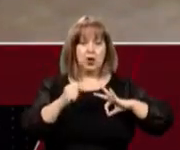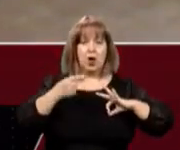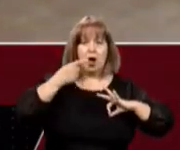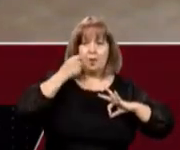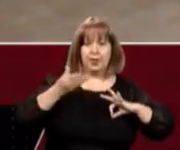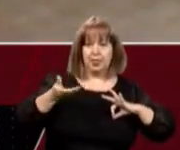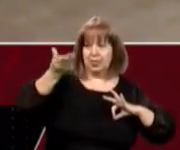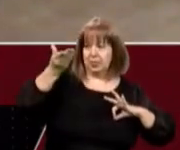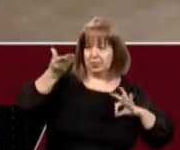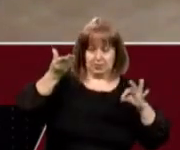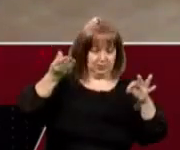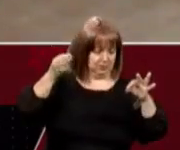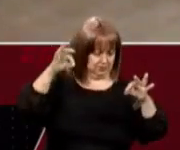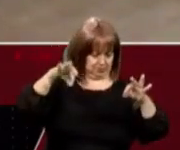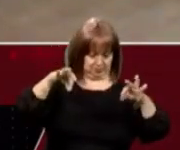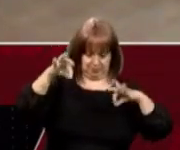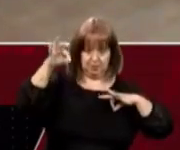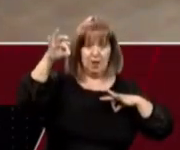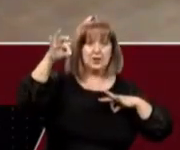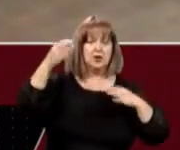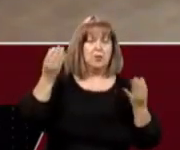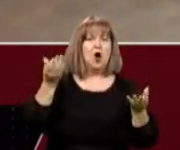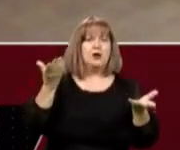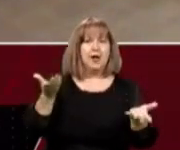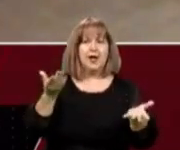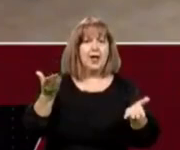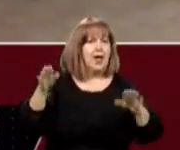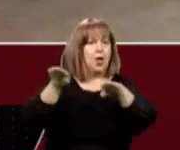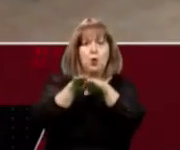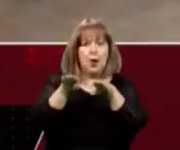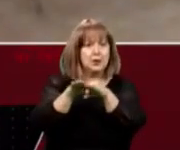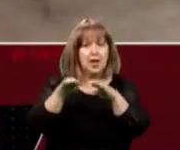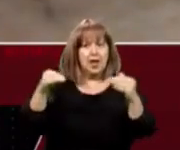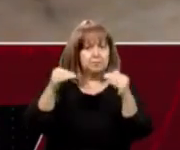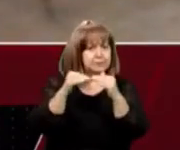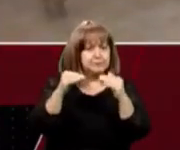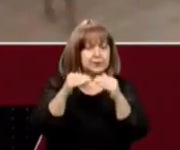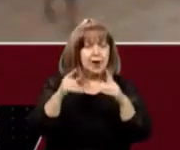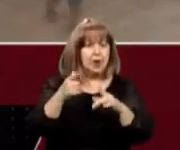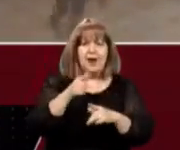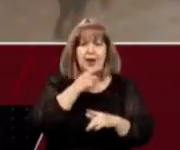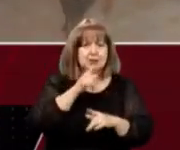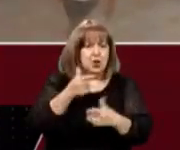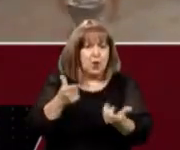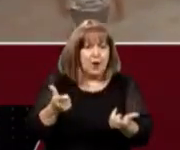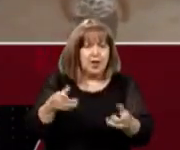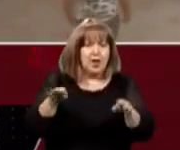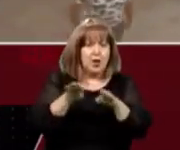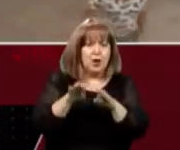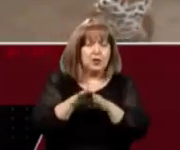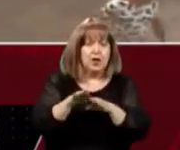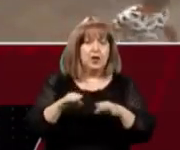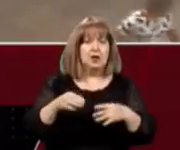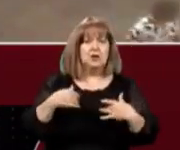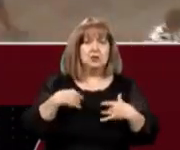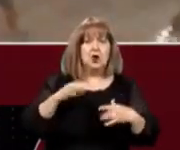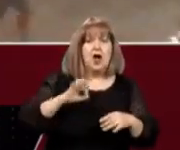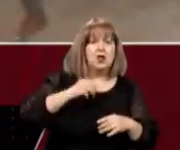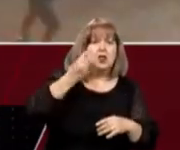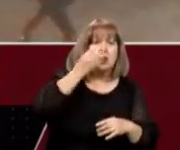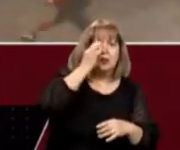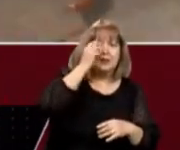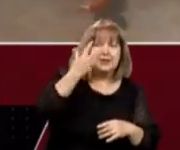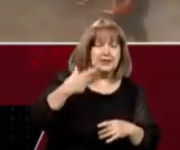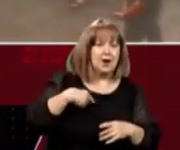diferente, pero las mujeres seguimos cobrando menos que los varones. La igualdad todavía no existe. Nosotros estamos hoy en un 2023 donde